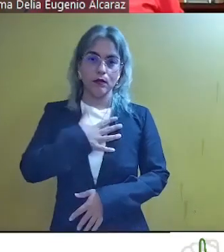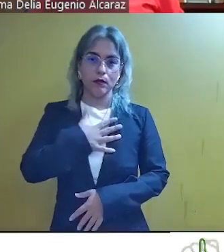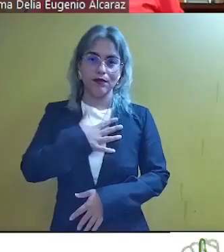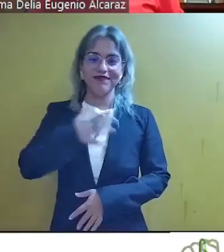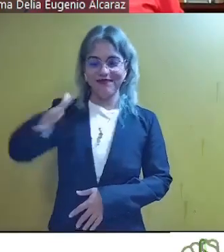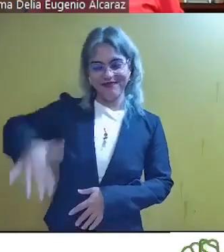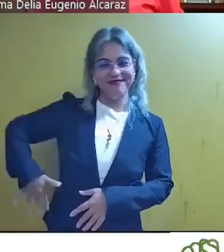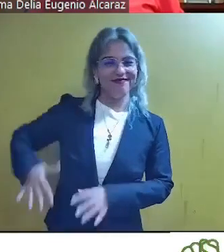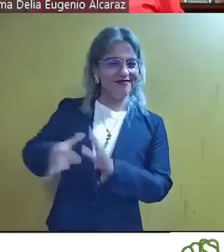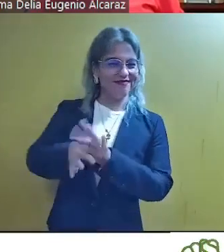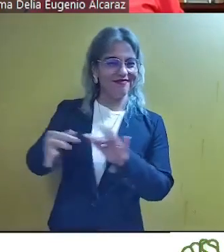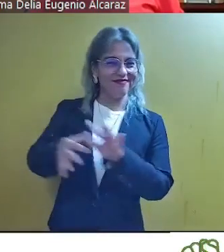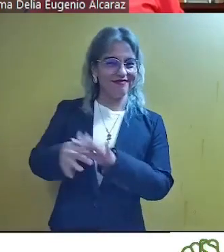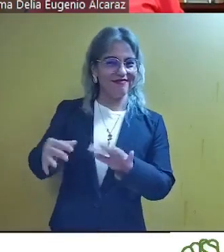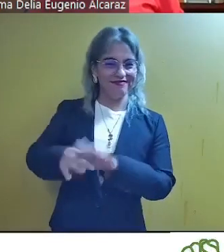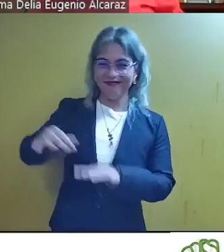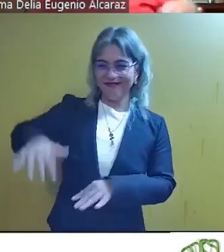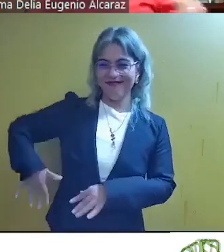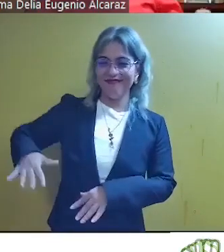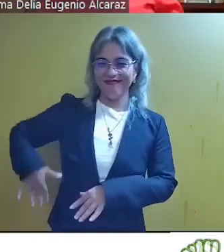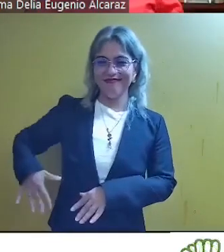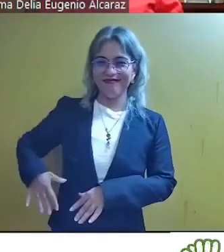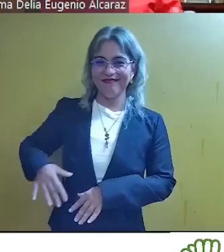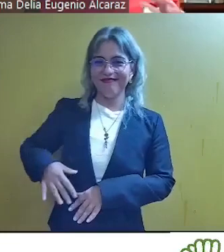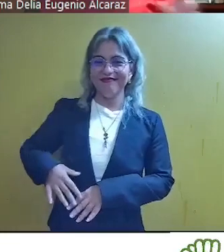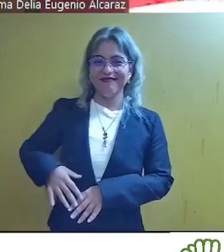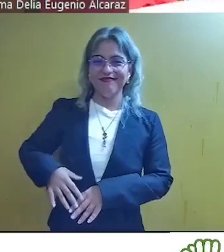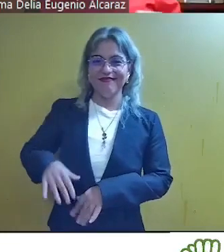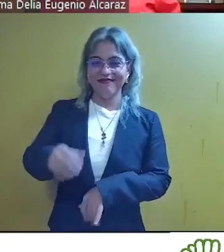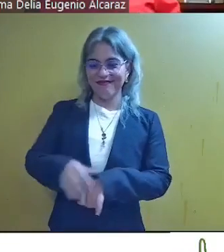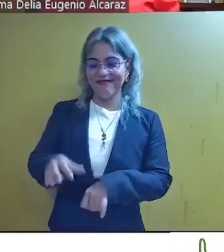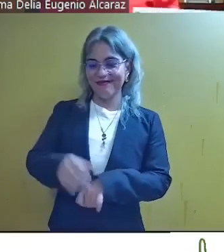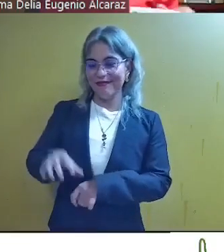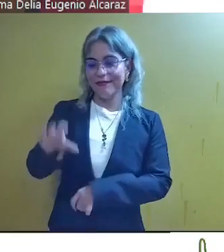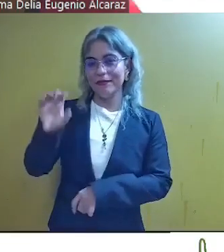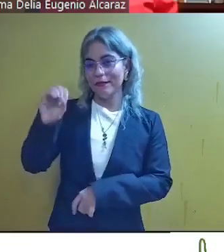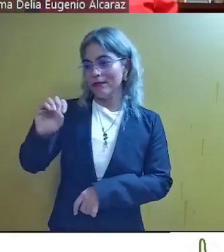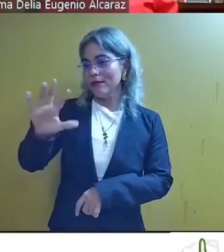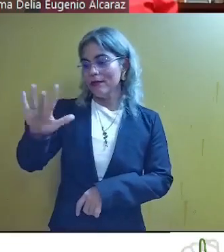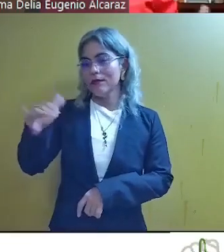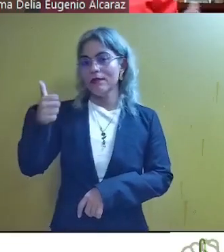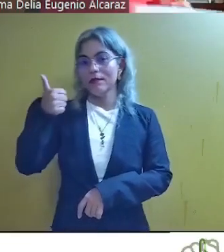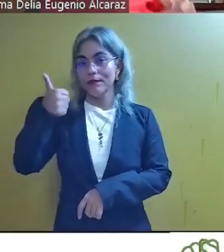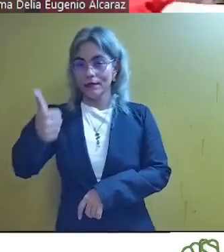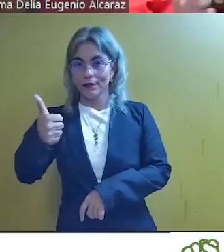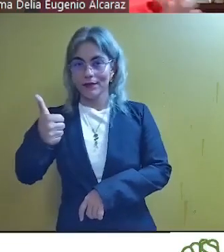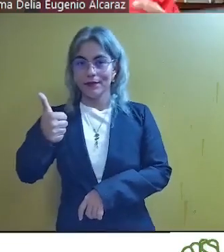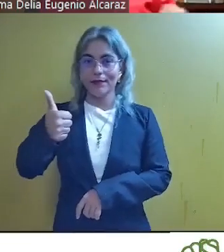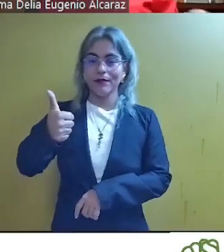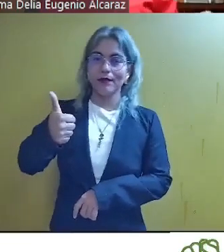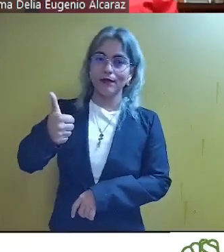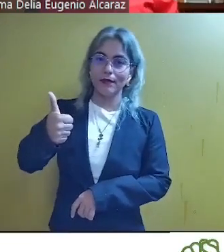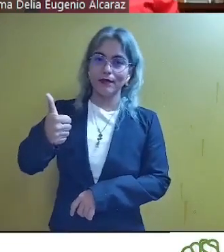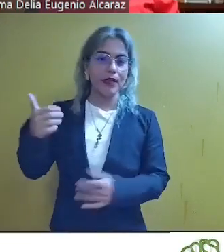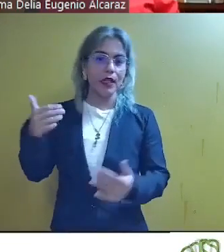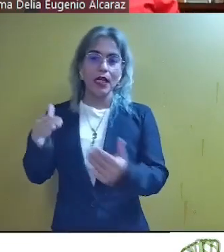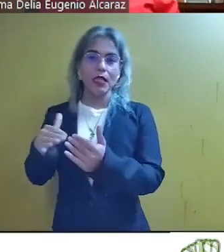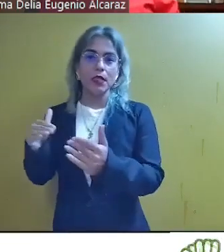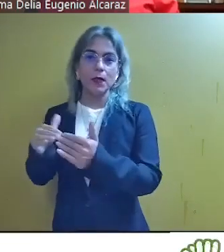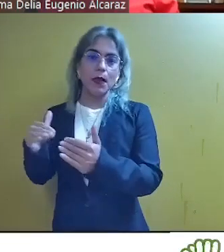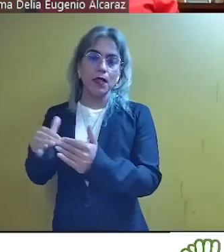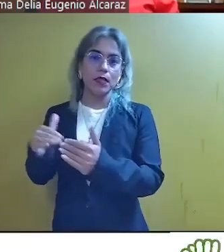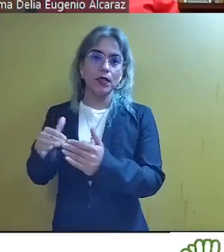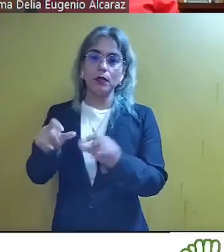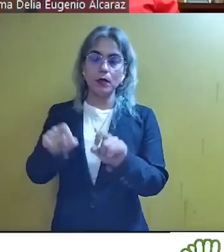el asunto que nos antecede el 056, en razón a que son similares y